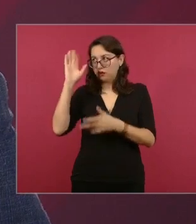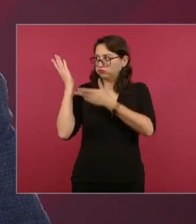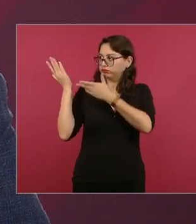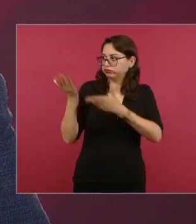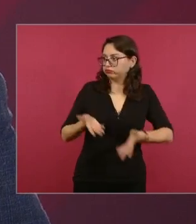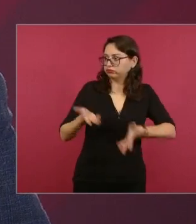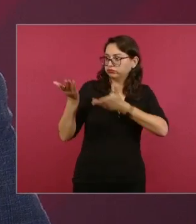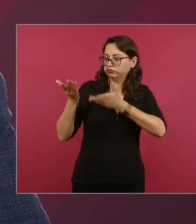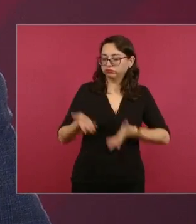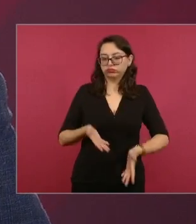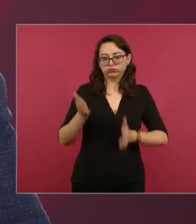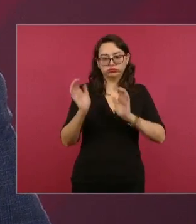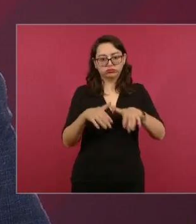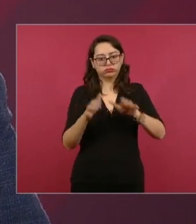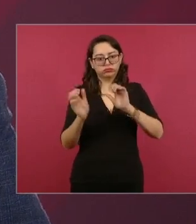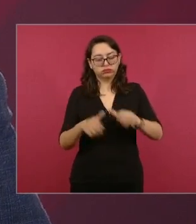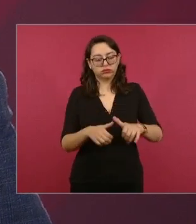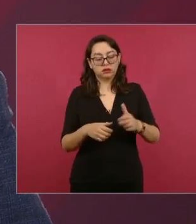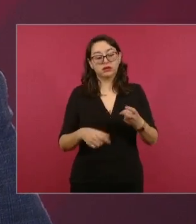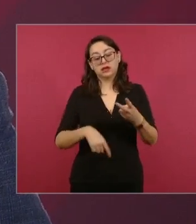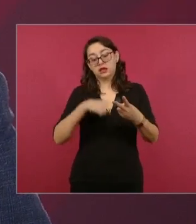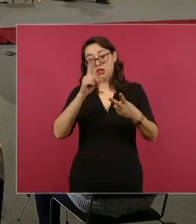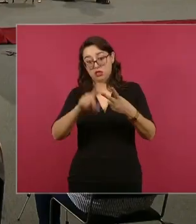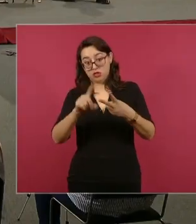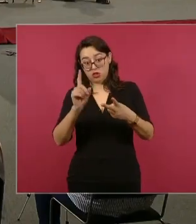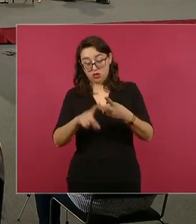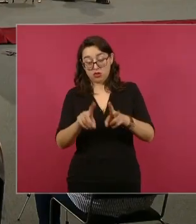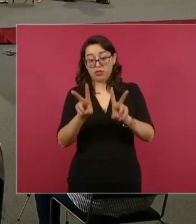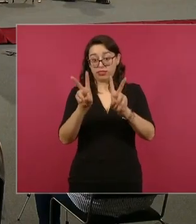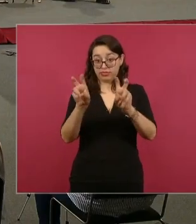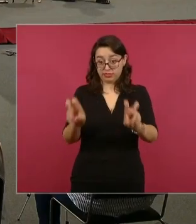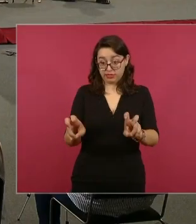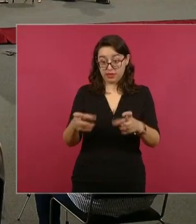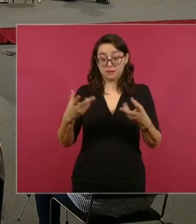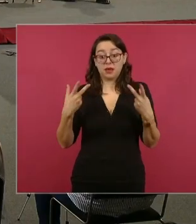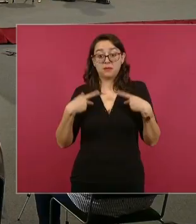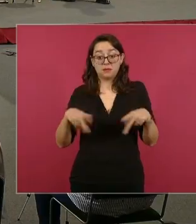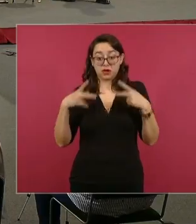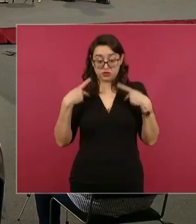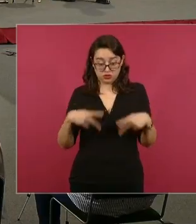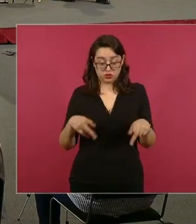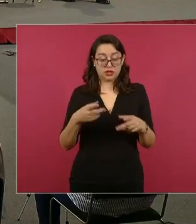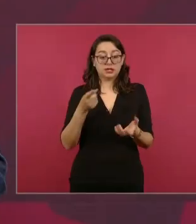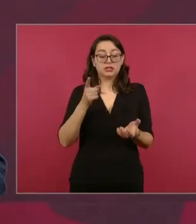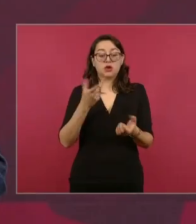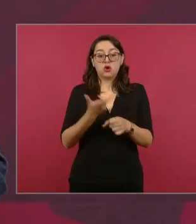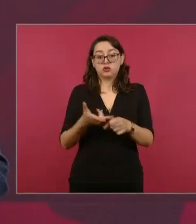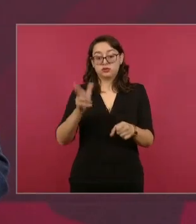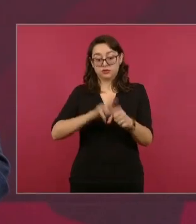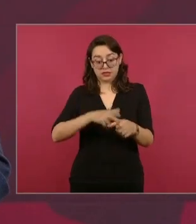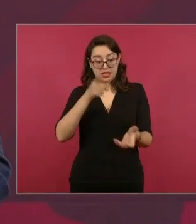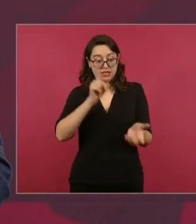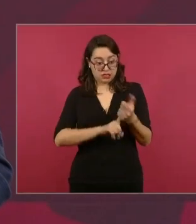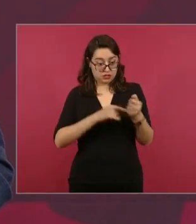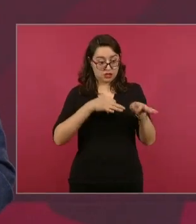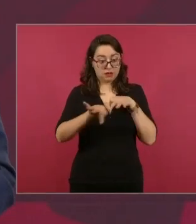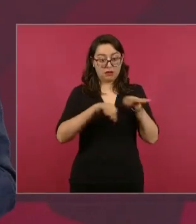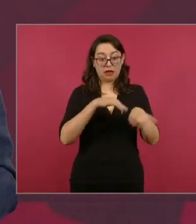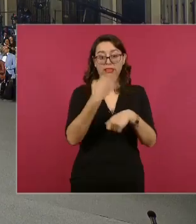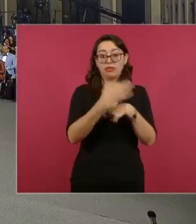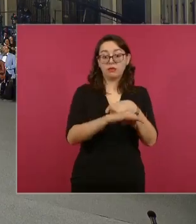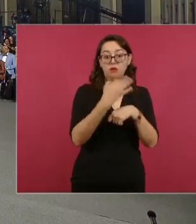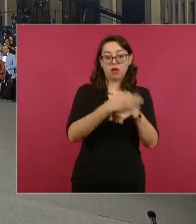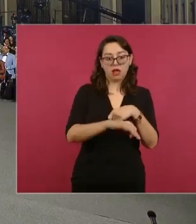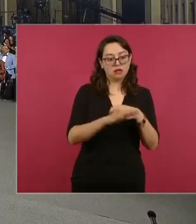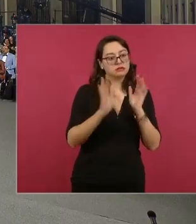del proceso de basificación de trabajadores eventuales al IMSS Bienestar en 7 estados.